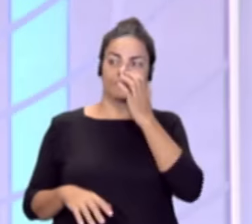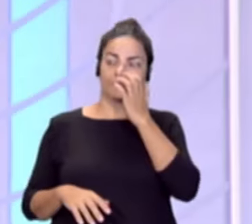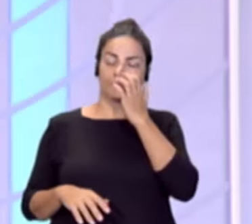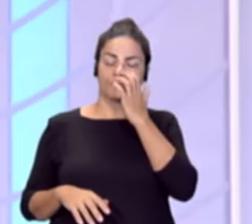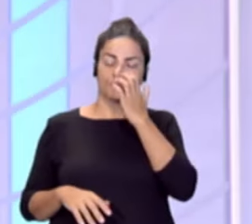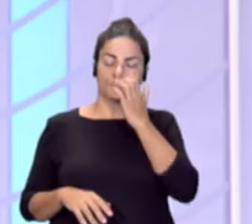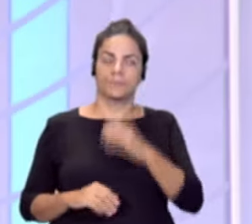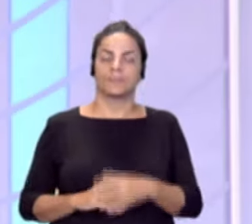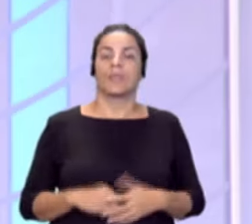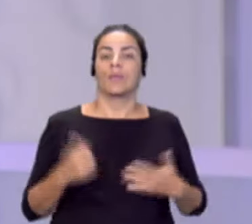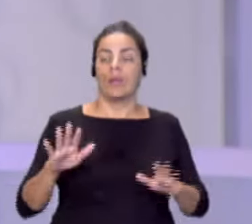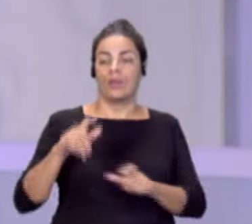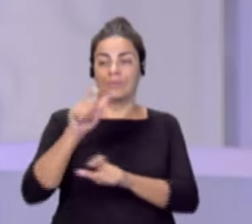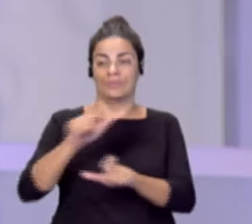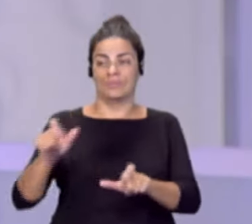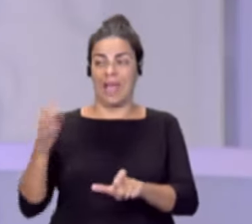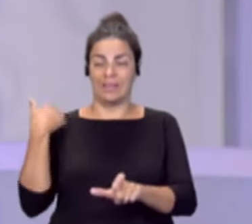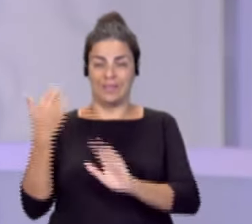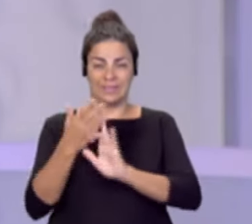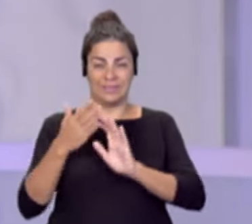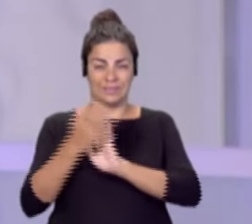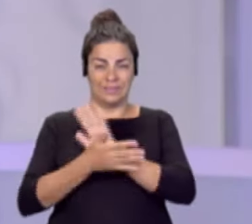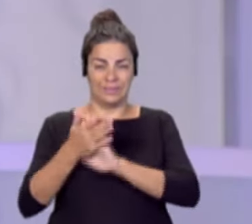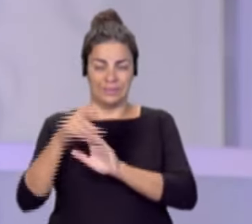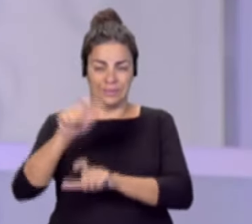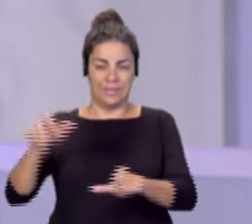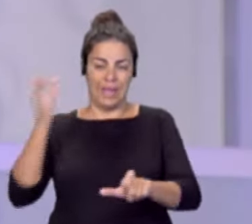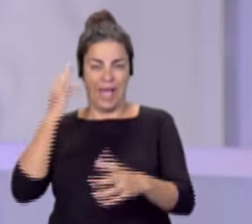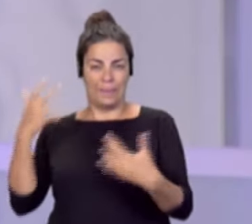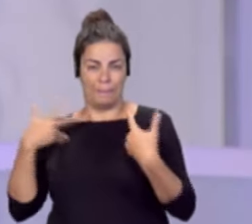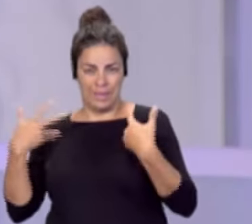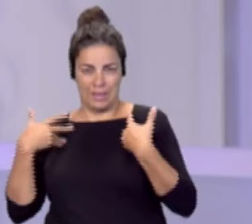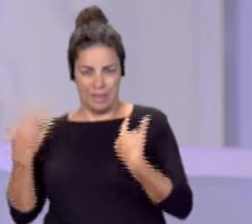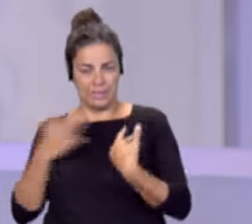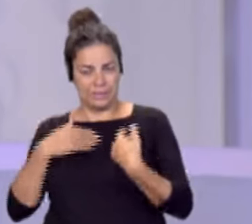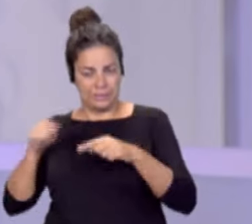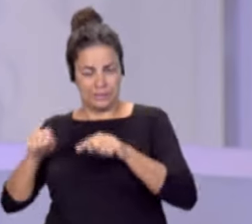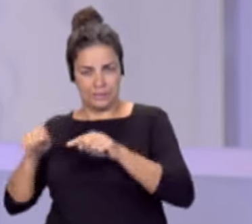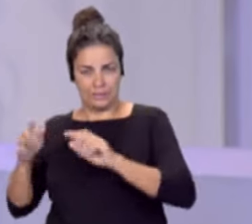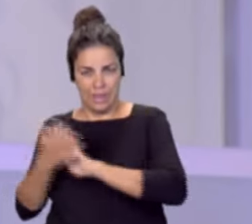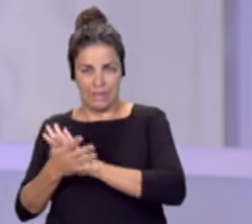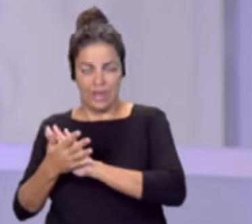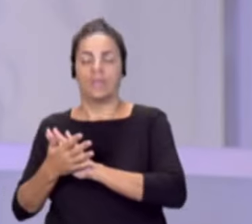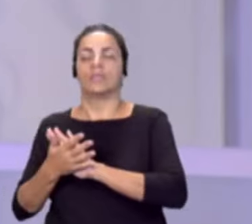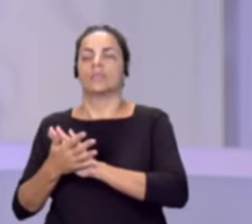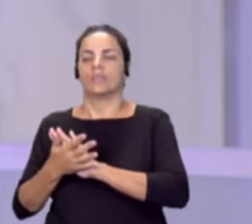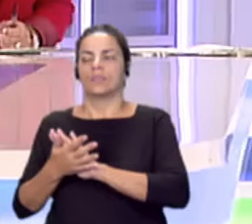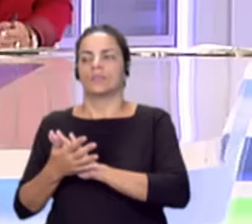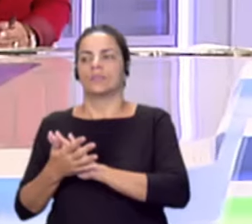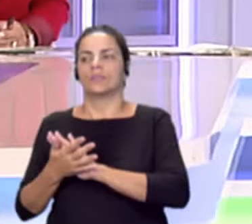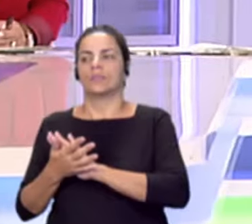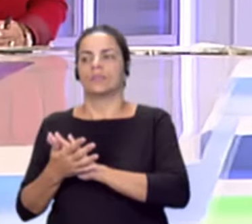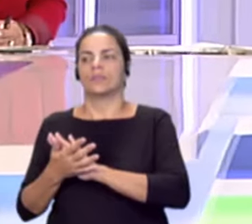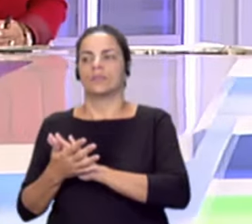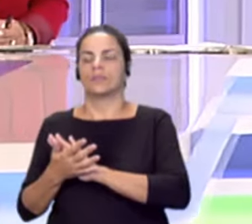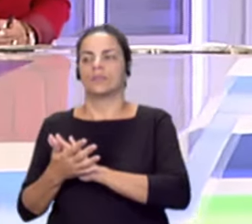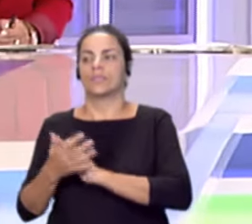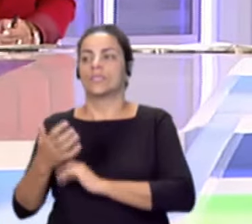sobre las víctimas que hablamos antes y retomar un poco eso, que cuando las mujeres denuncian, las